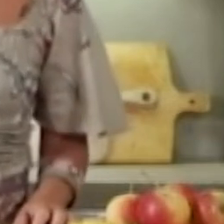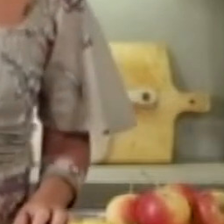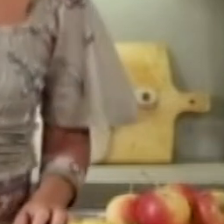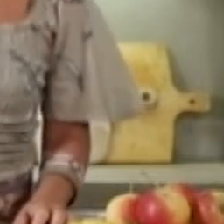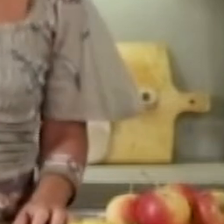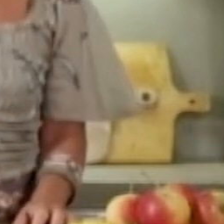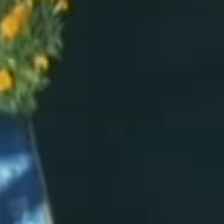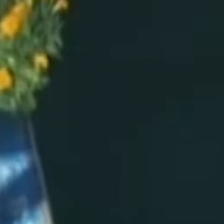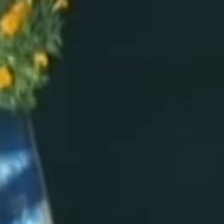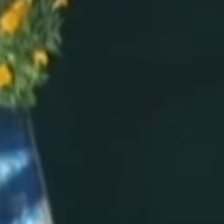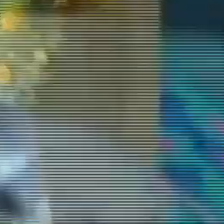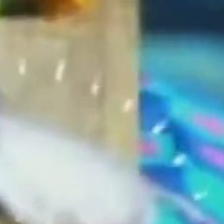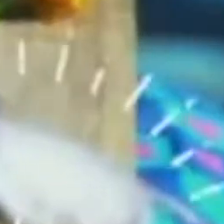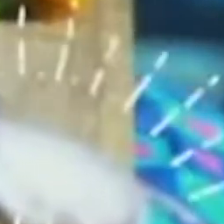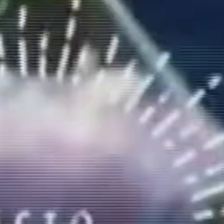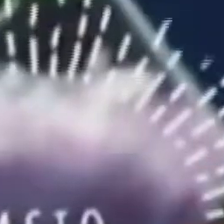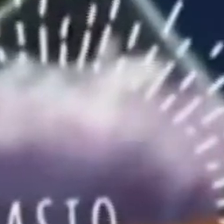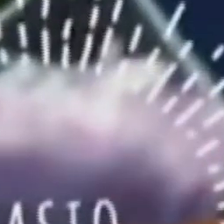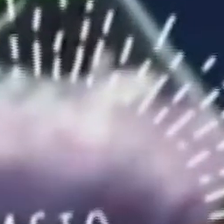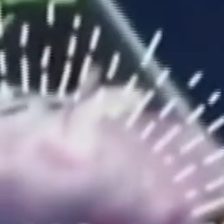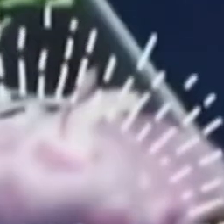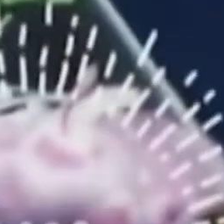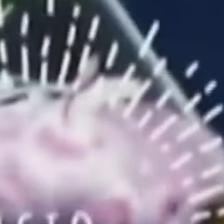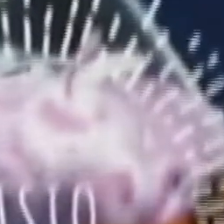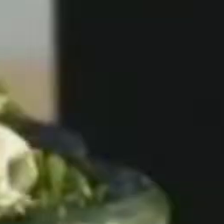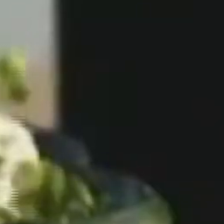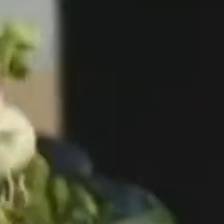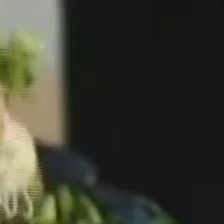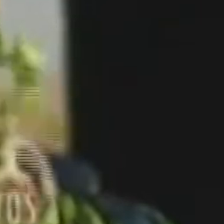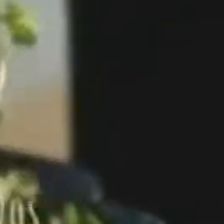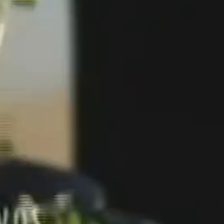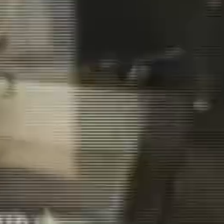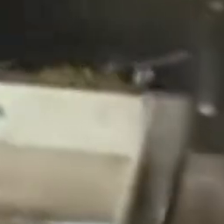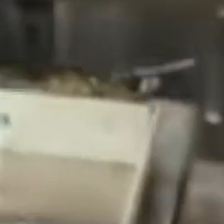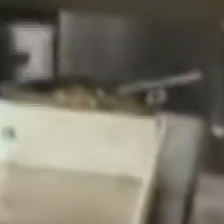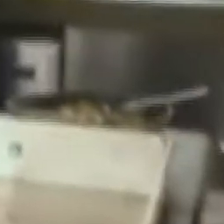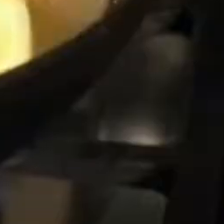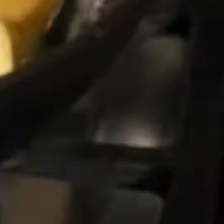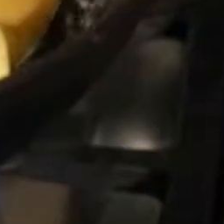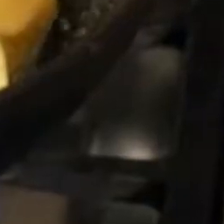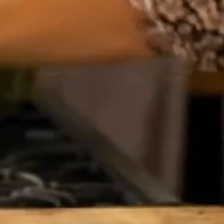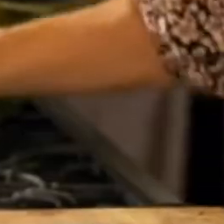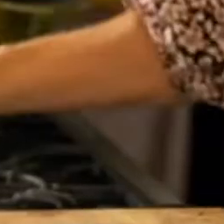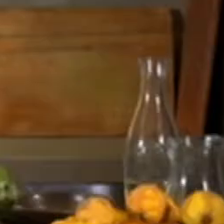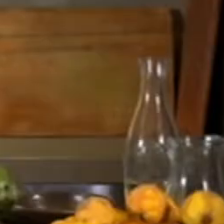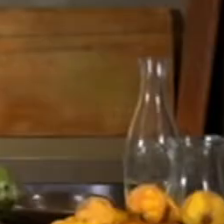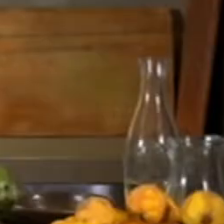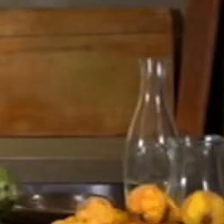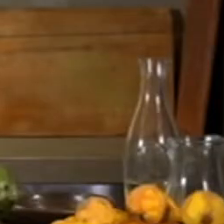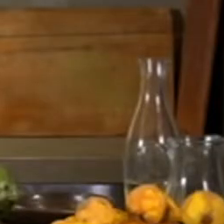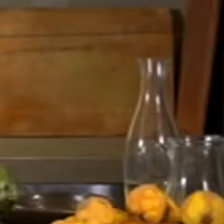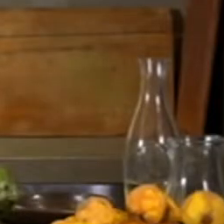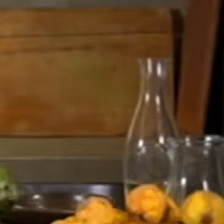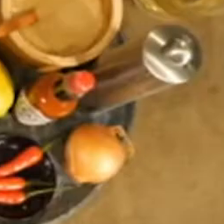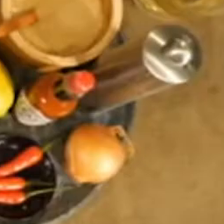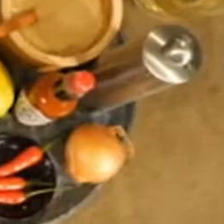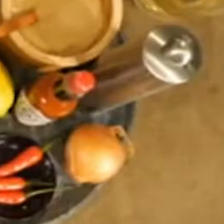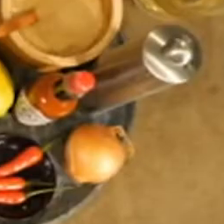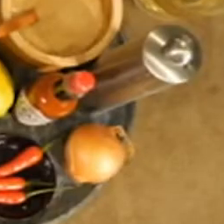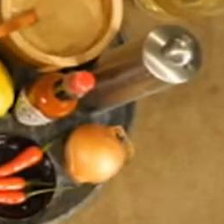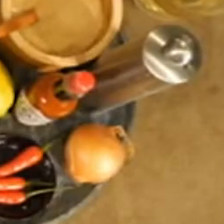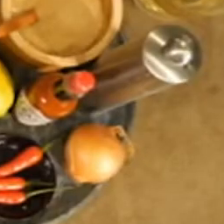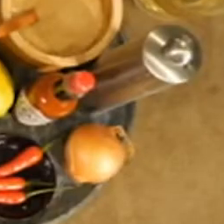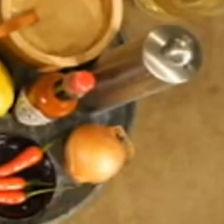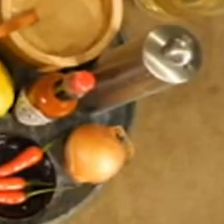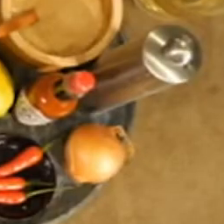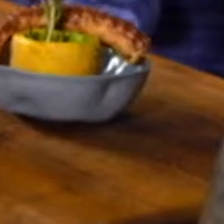más junto a mí y siempre, como no, con nuevas recetas también. Sabine Heck nos trae el